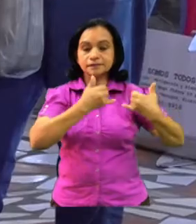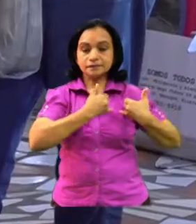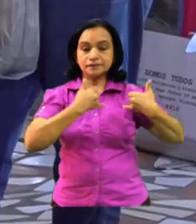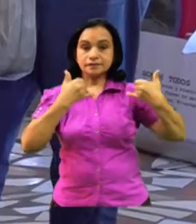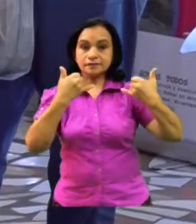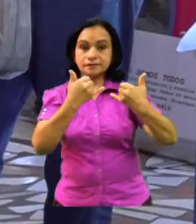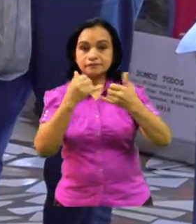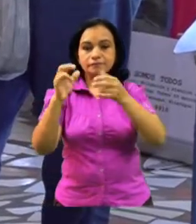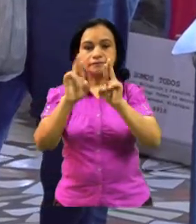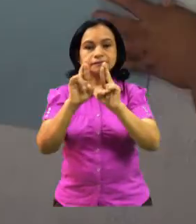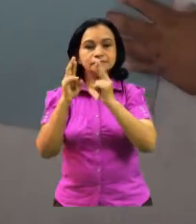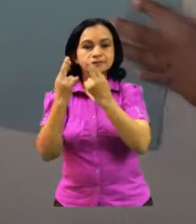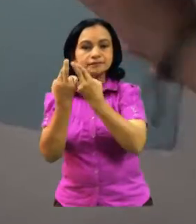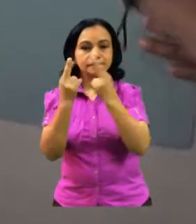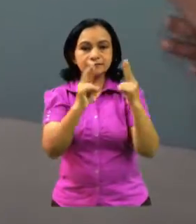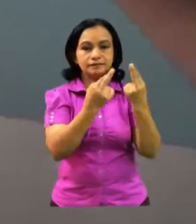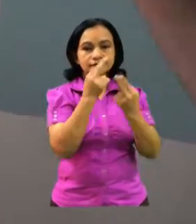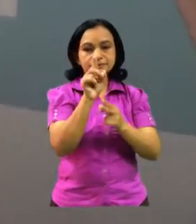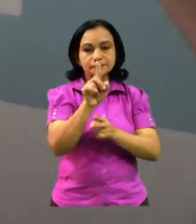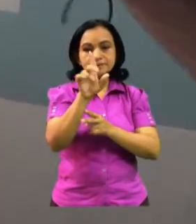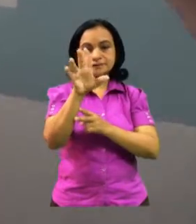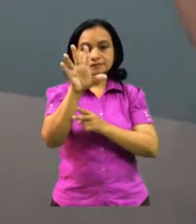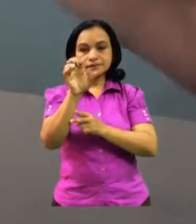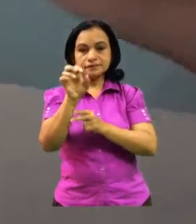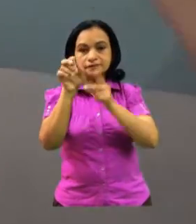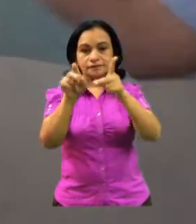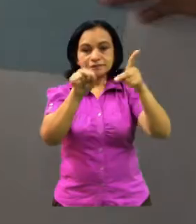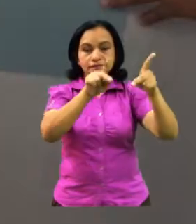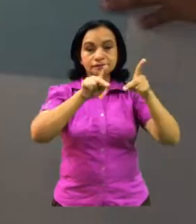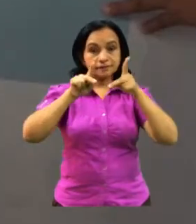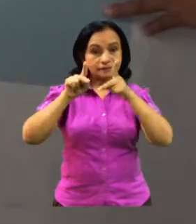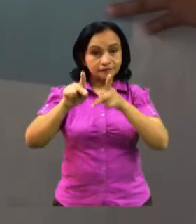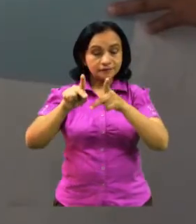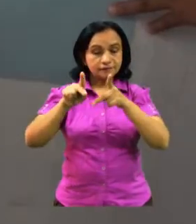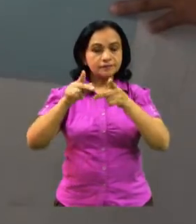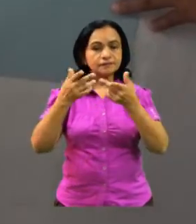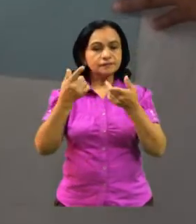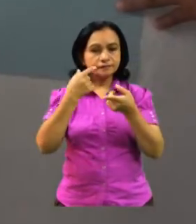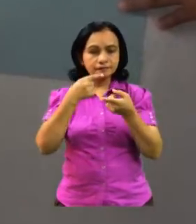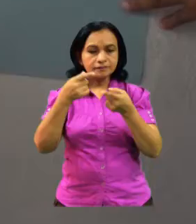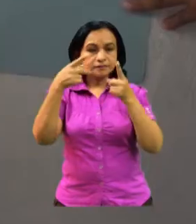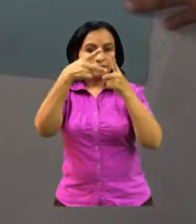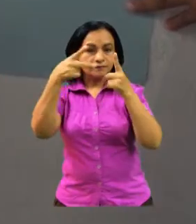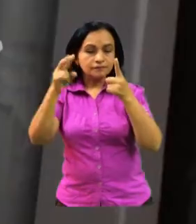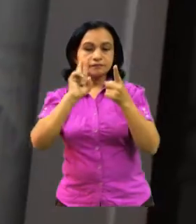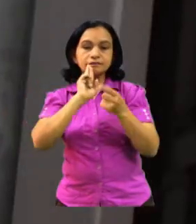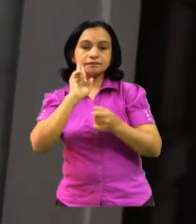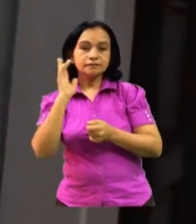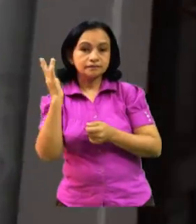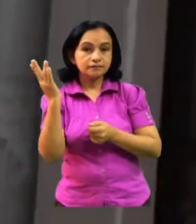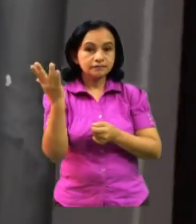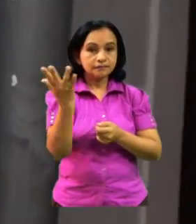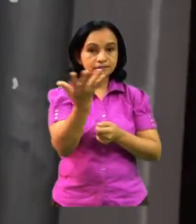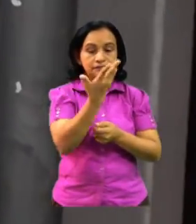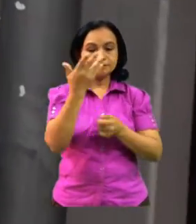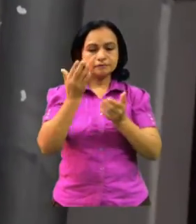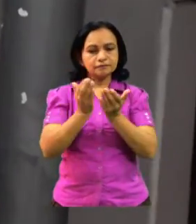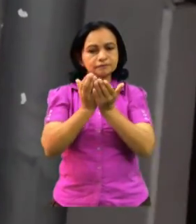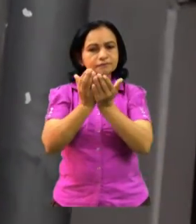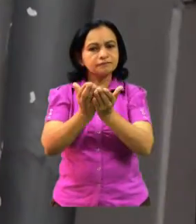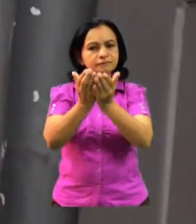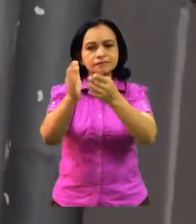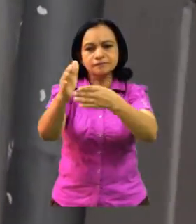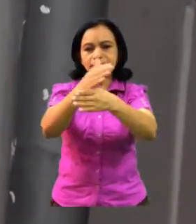del sistema se han reunido con unos 150 prestadores de servicios, en los que destacan hoteles, restaurantes, lancheros,